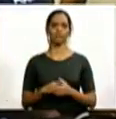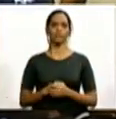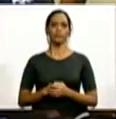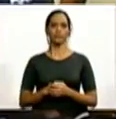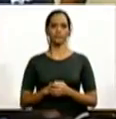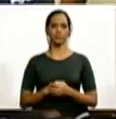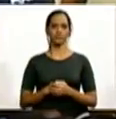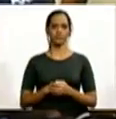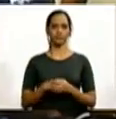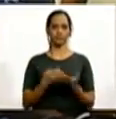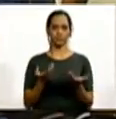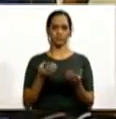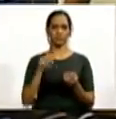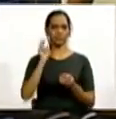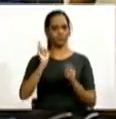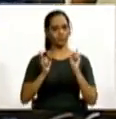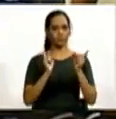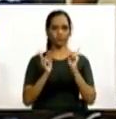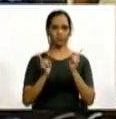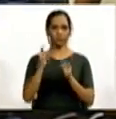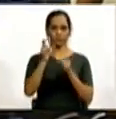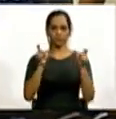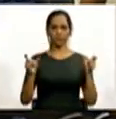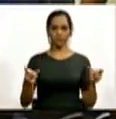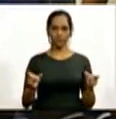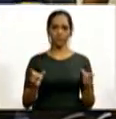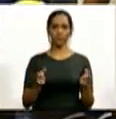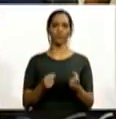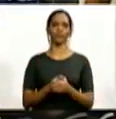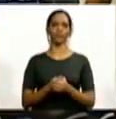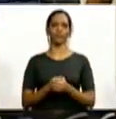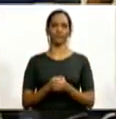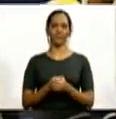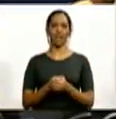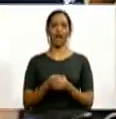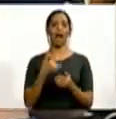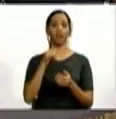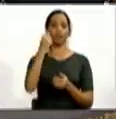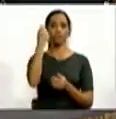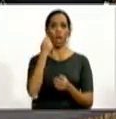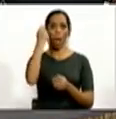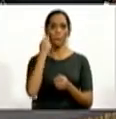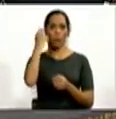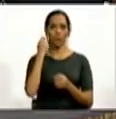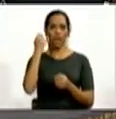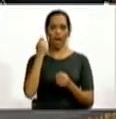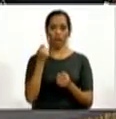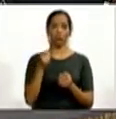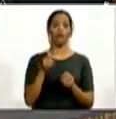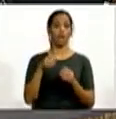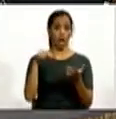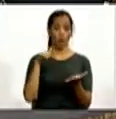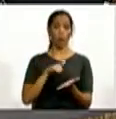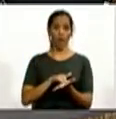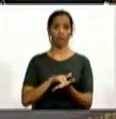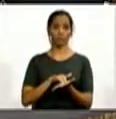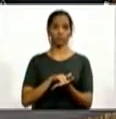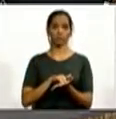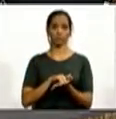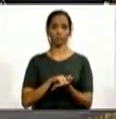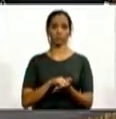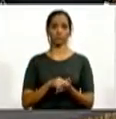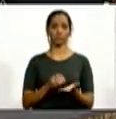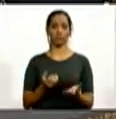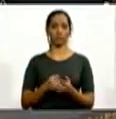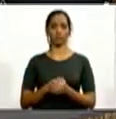taser, porque es lo que utilizan algunas fuerzas de seguridad. Claro, claro. Bueno, había un diputado que cargaba una cosa de esa en el aeropuerto, ¿no? Sí. Ajá. Que es bastante